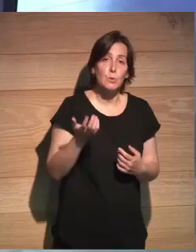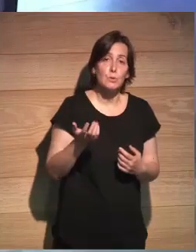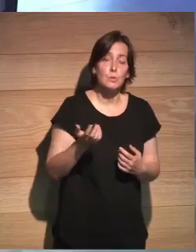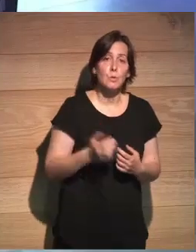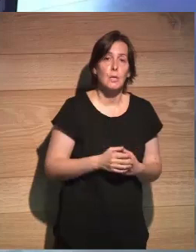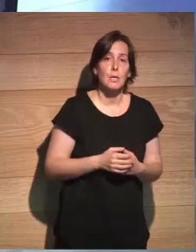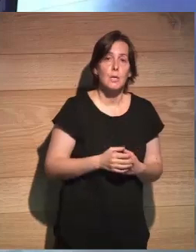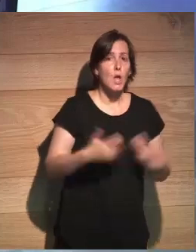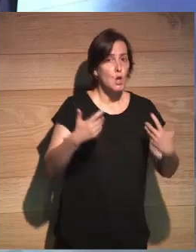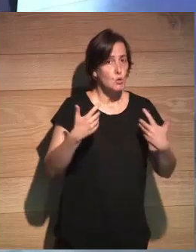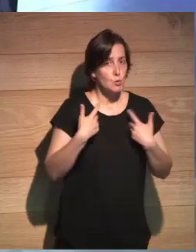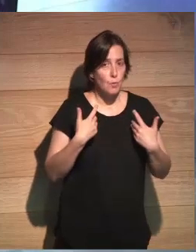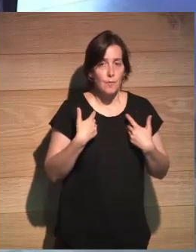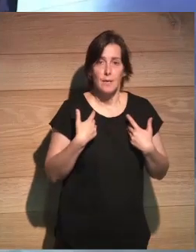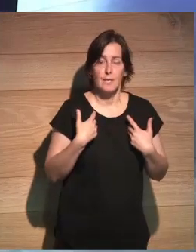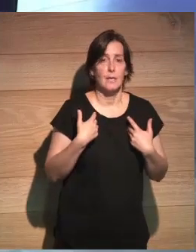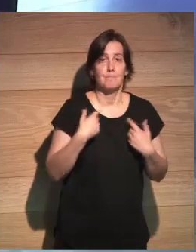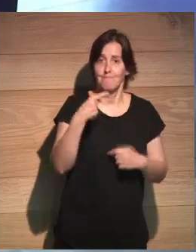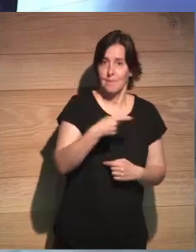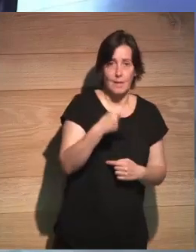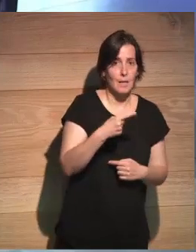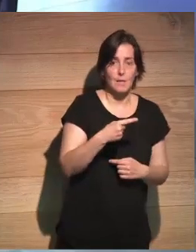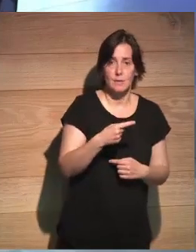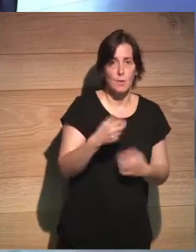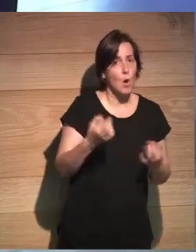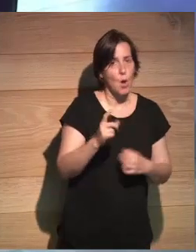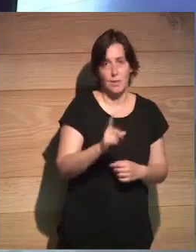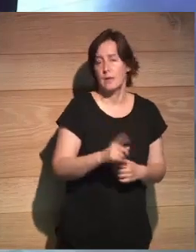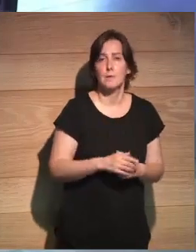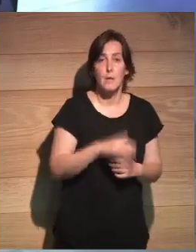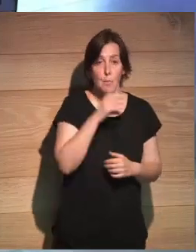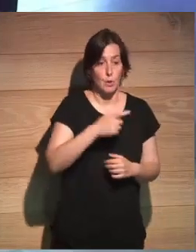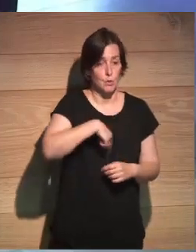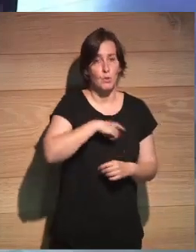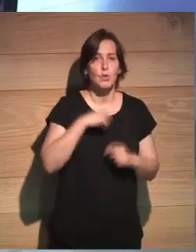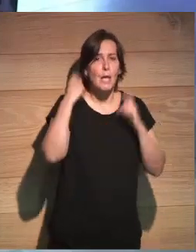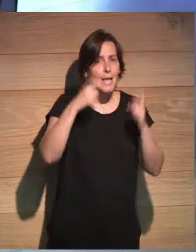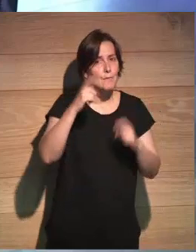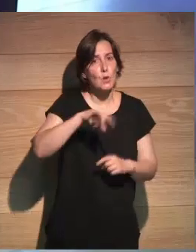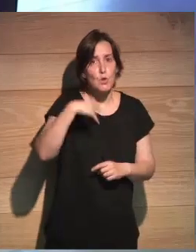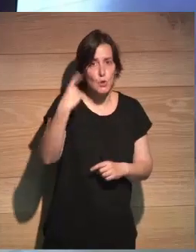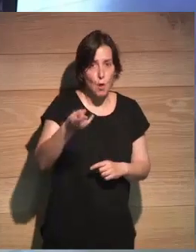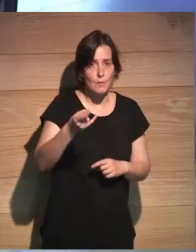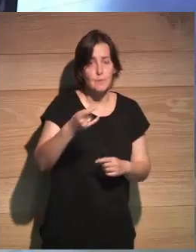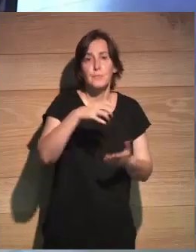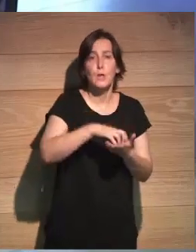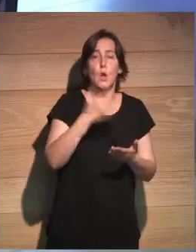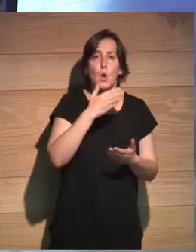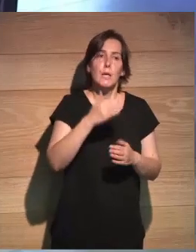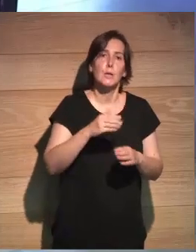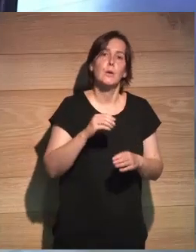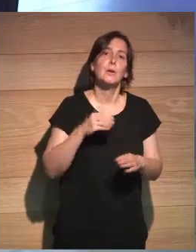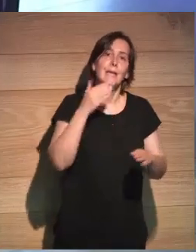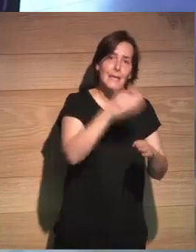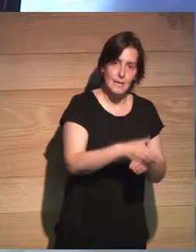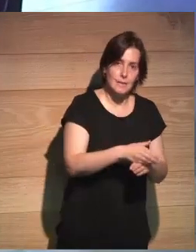tiene que sufrir ese déficit. Entonces tenemos que hacer un esfuerzo extra por ir a esos colegios, llamar a su puerta e insistir porque participen, y